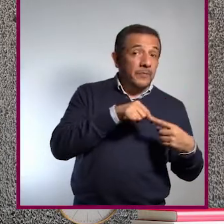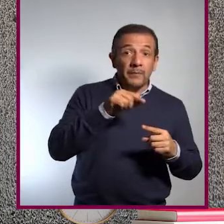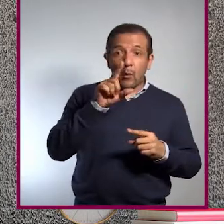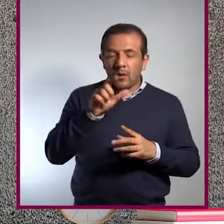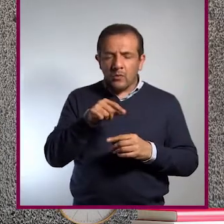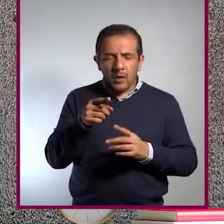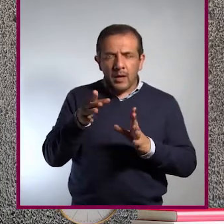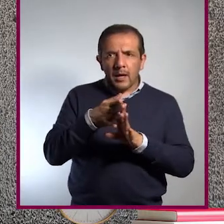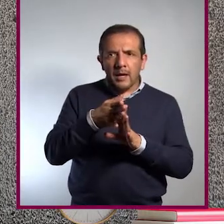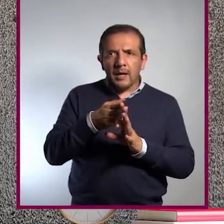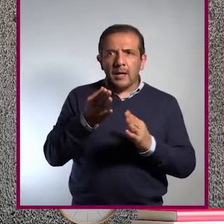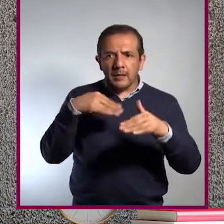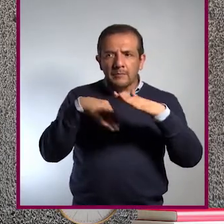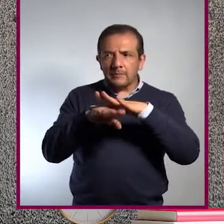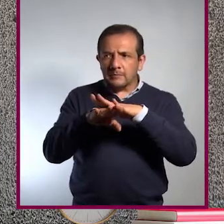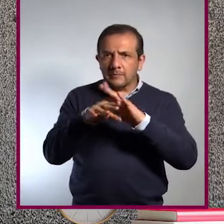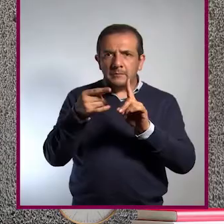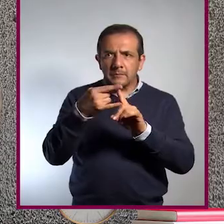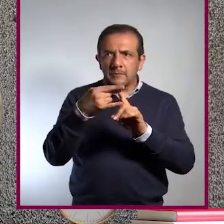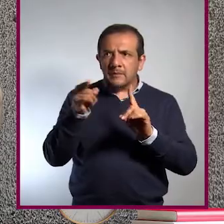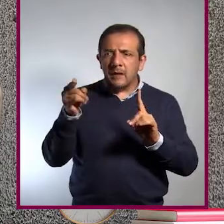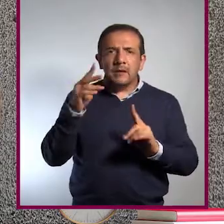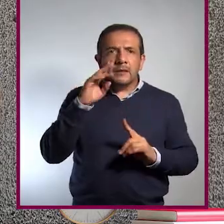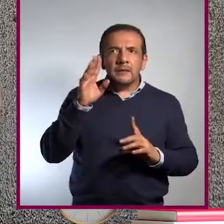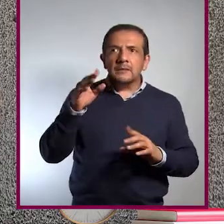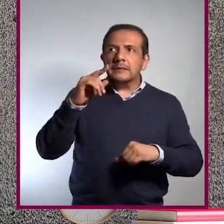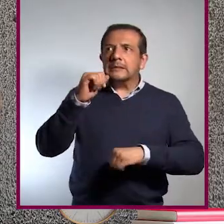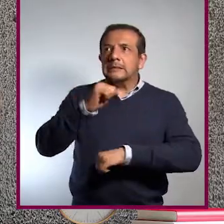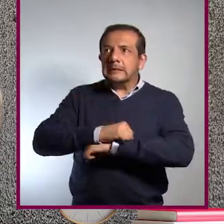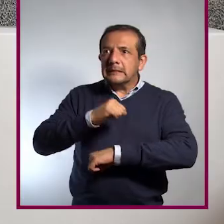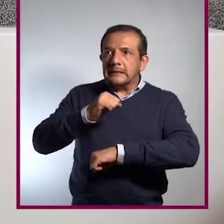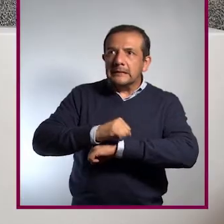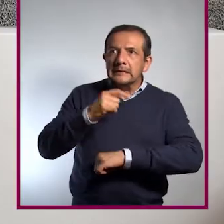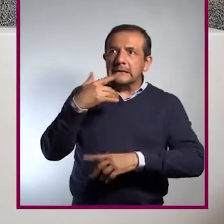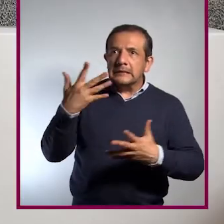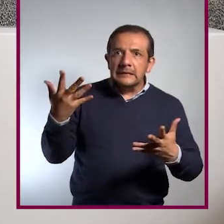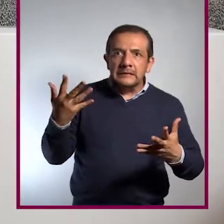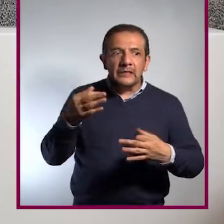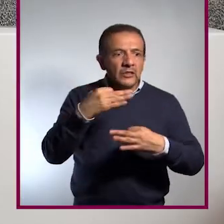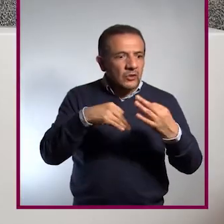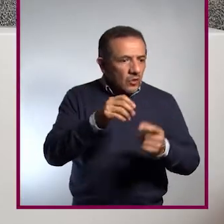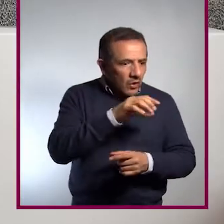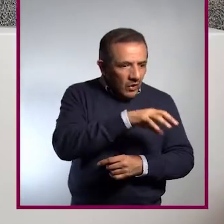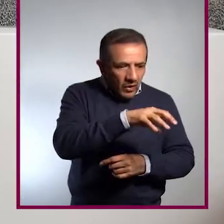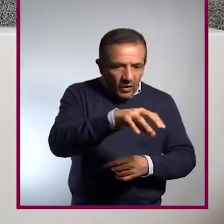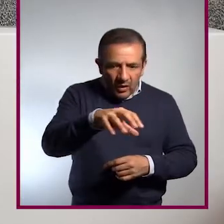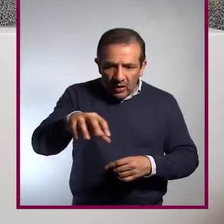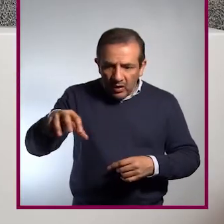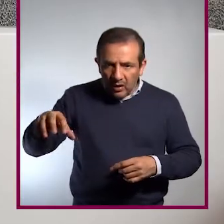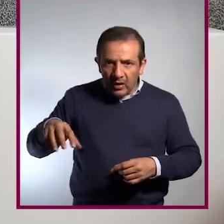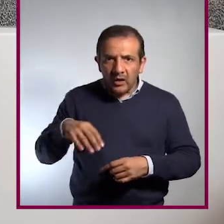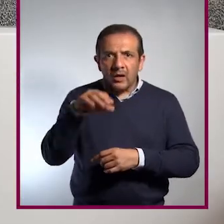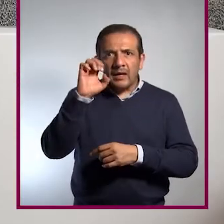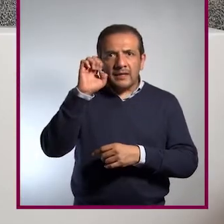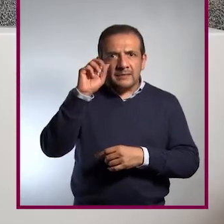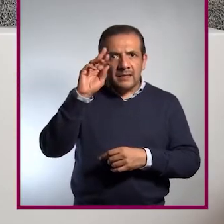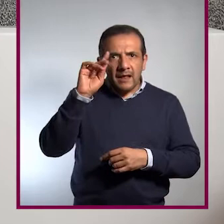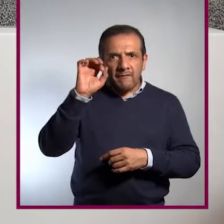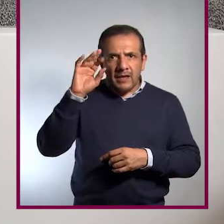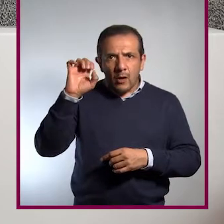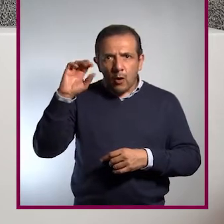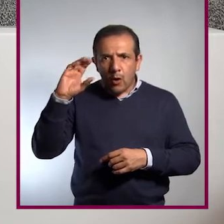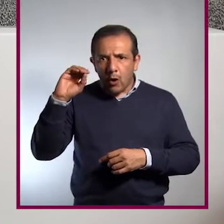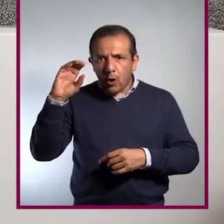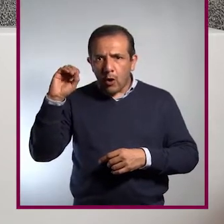entrar, se dio cuenta que había olvidado cerrar una ventana. ¿Tendría que tirar todo el cultivo de estafilococos